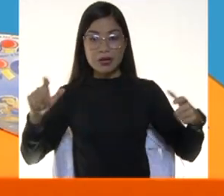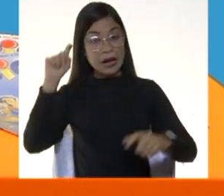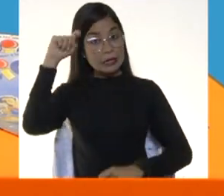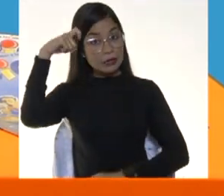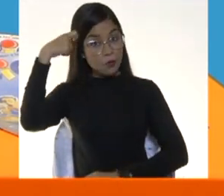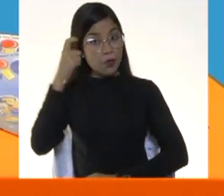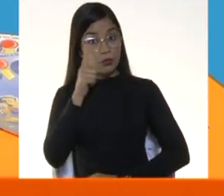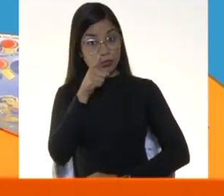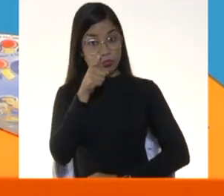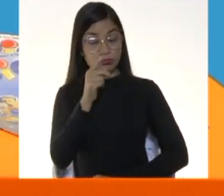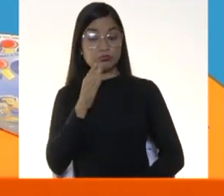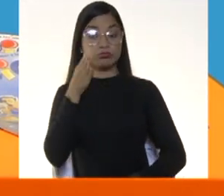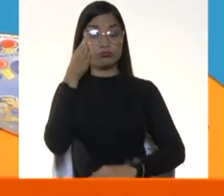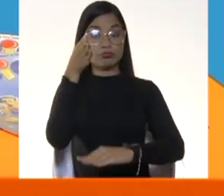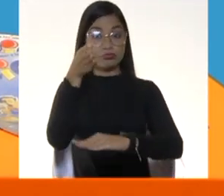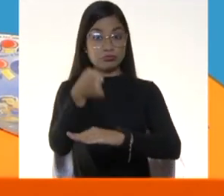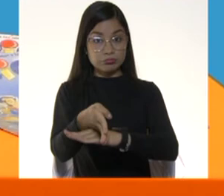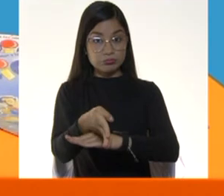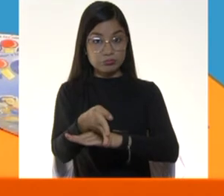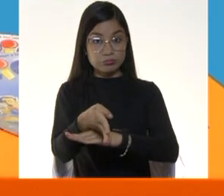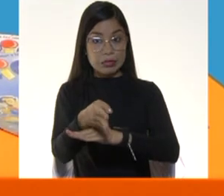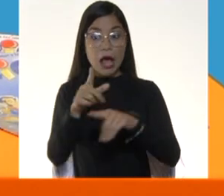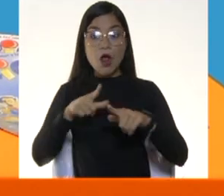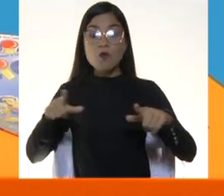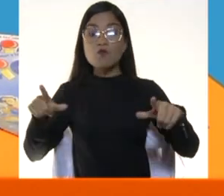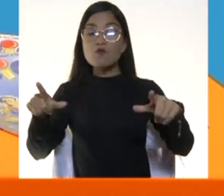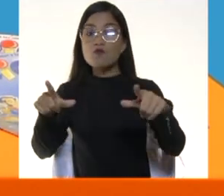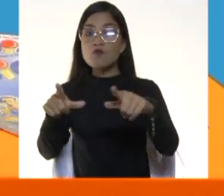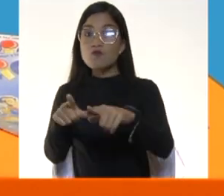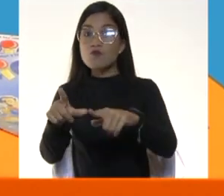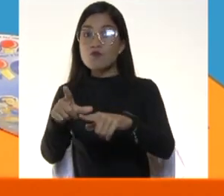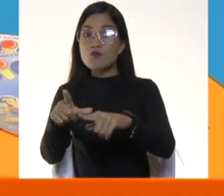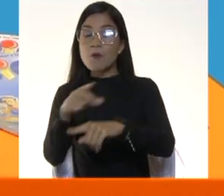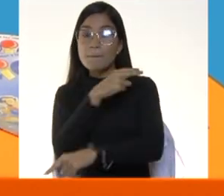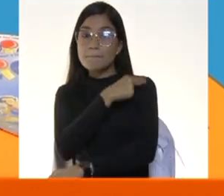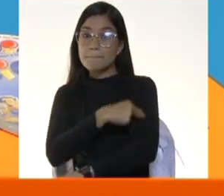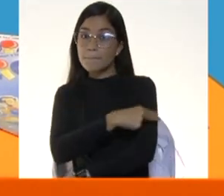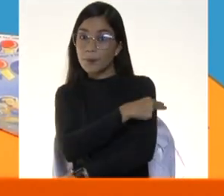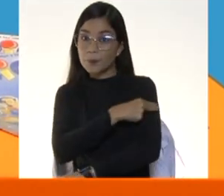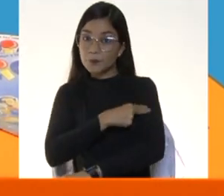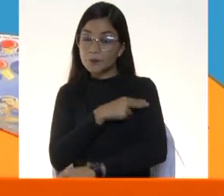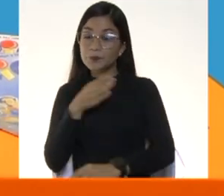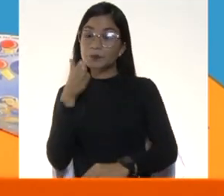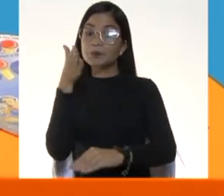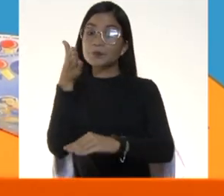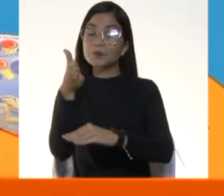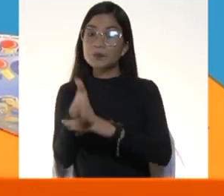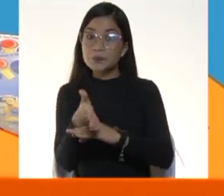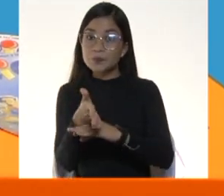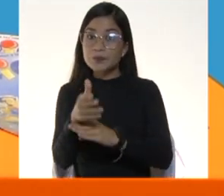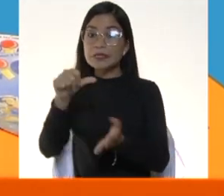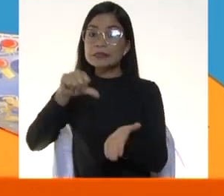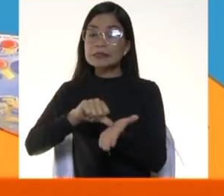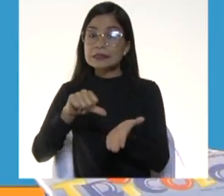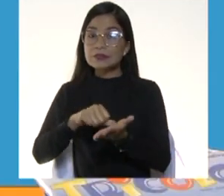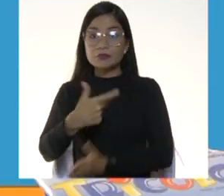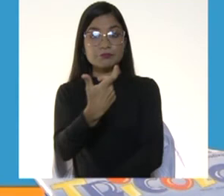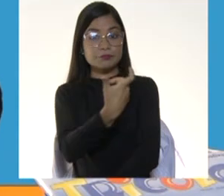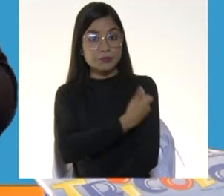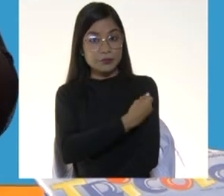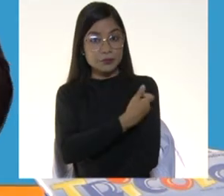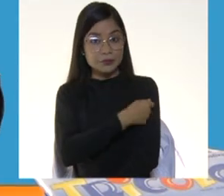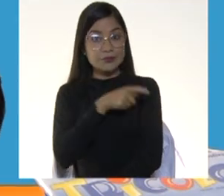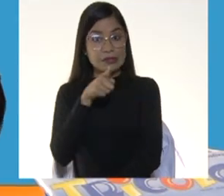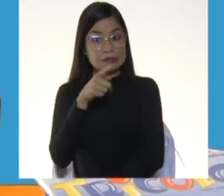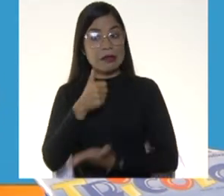más cercano y vacúnate. Así nos estarás protegiendo no solamente a ti, sino a toda nuestra población.